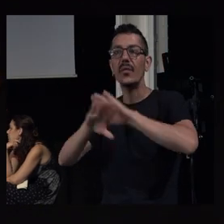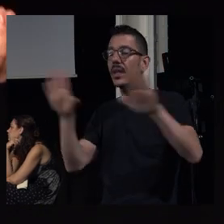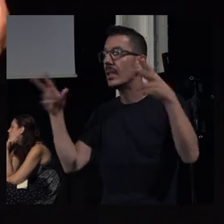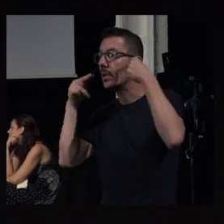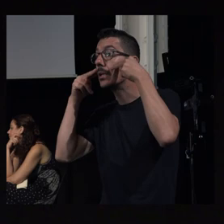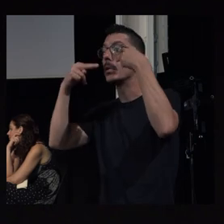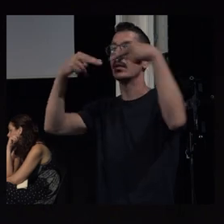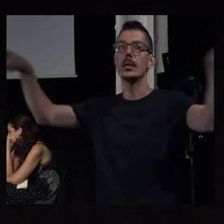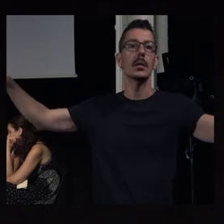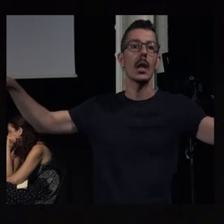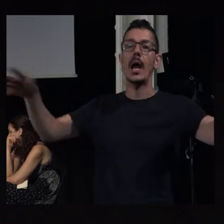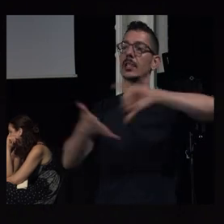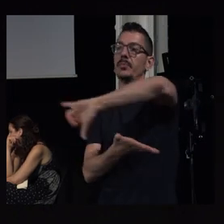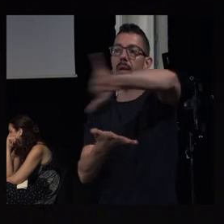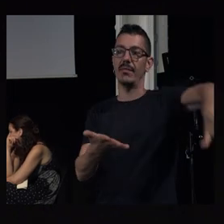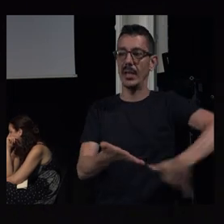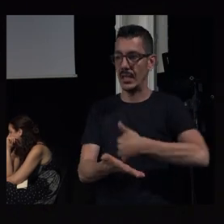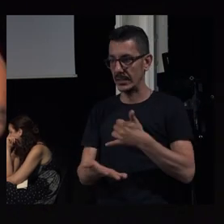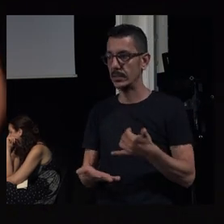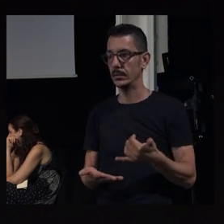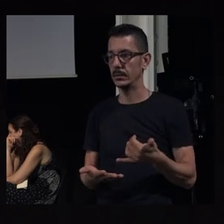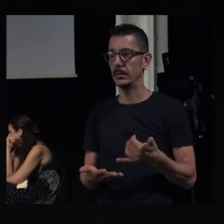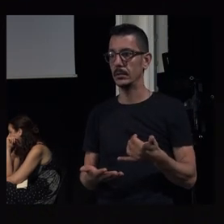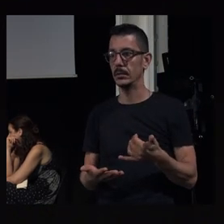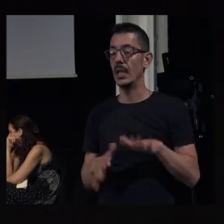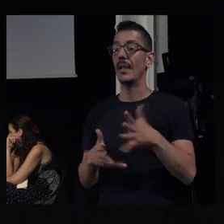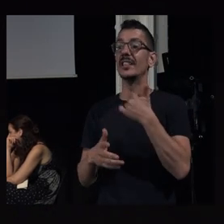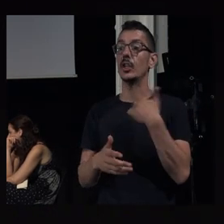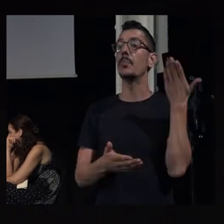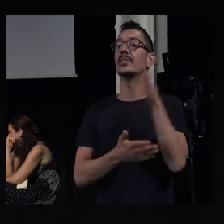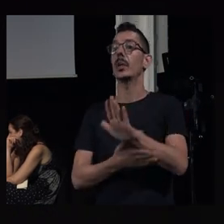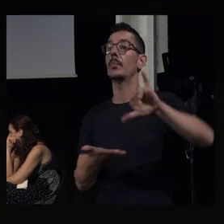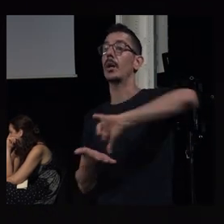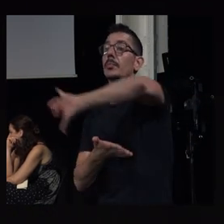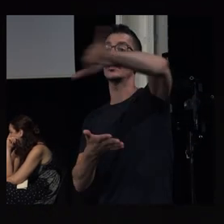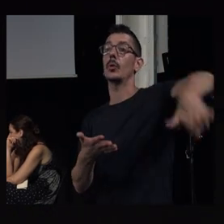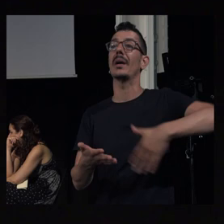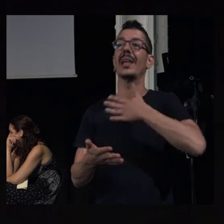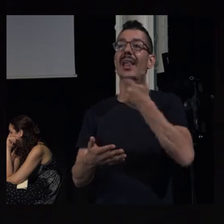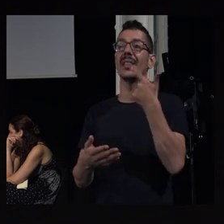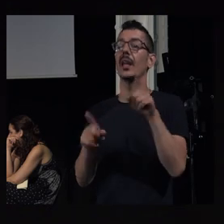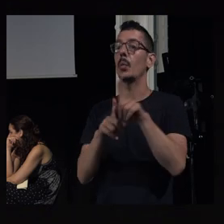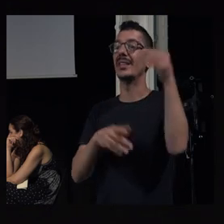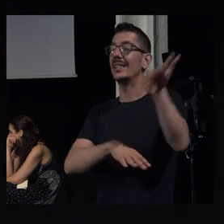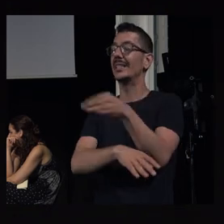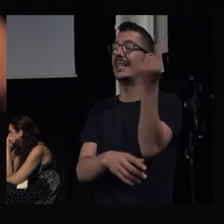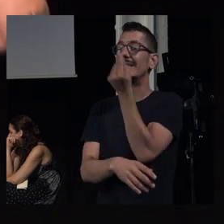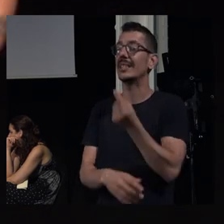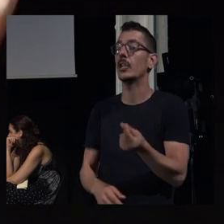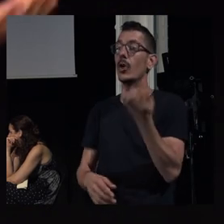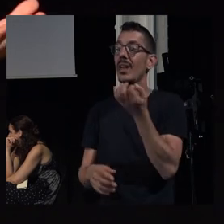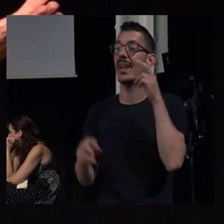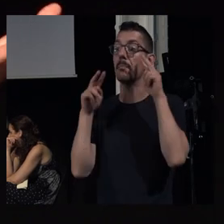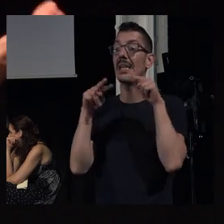que no existe, olvidaros. Entonces, cuando yo planteo, por ejemplo, todas estas periferias como universalizables, lo que planteo es, por ejemplo, lo que decía antes Teo,